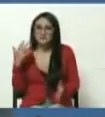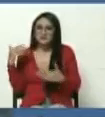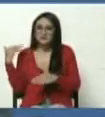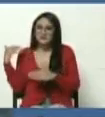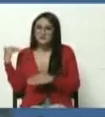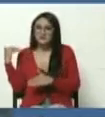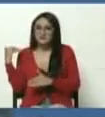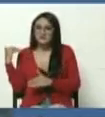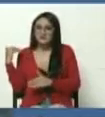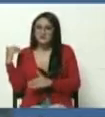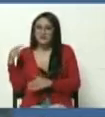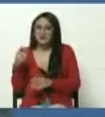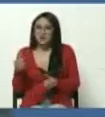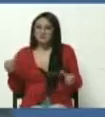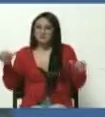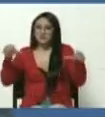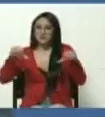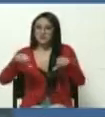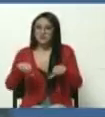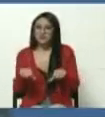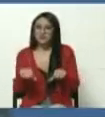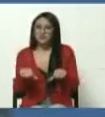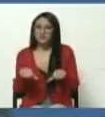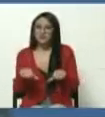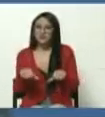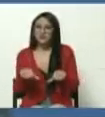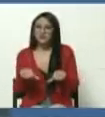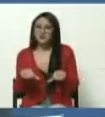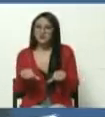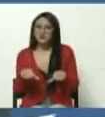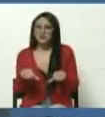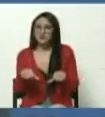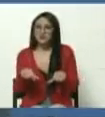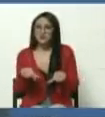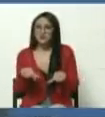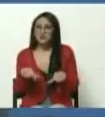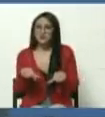también destruyeron de manera deliberada,